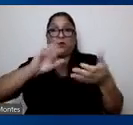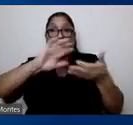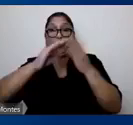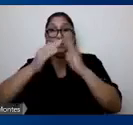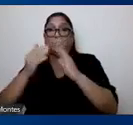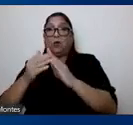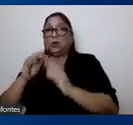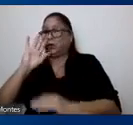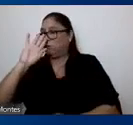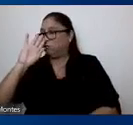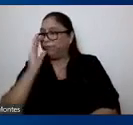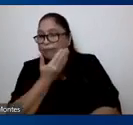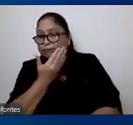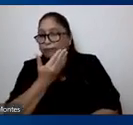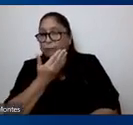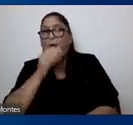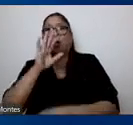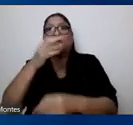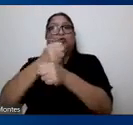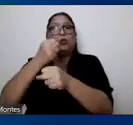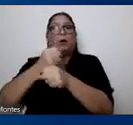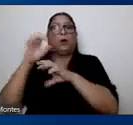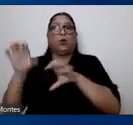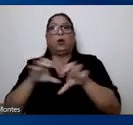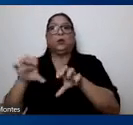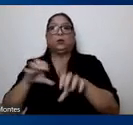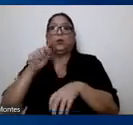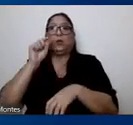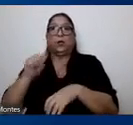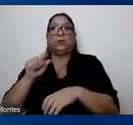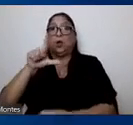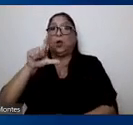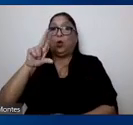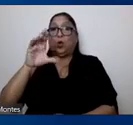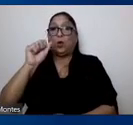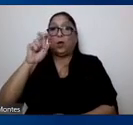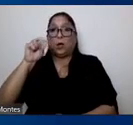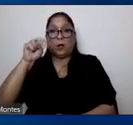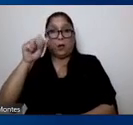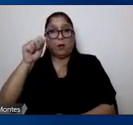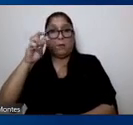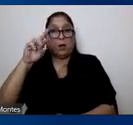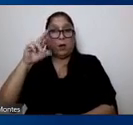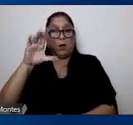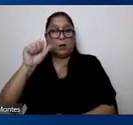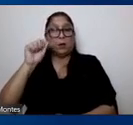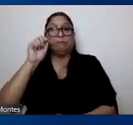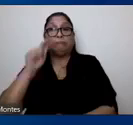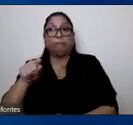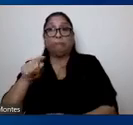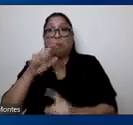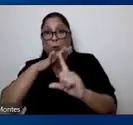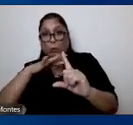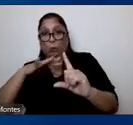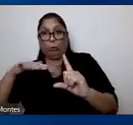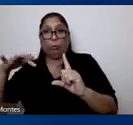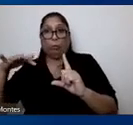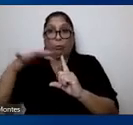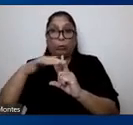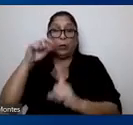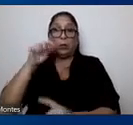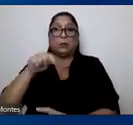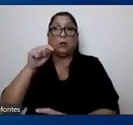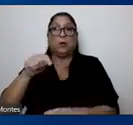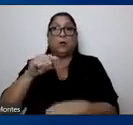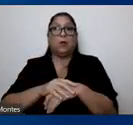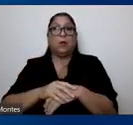espalda a su accionar armado. Entonces, Lucanamarca se ve comprometida en ese escenario en donde la